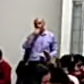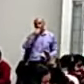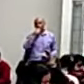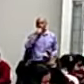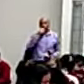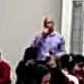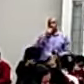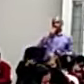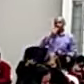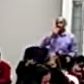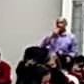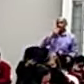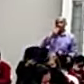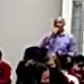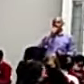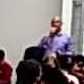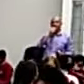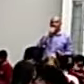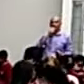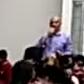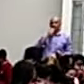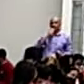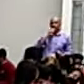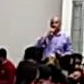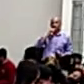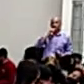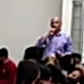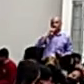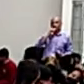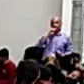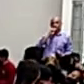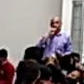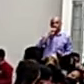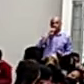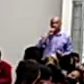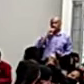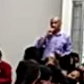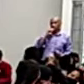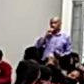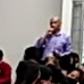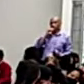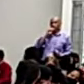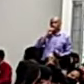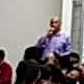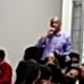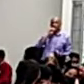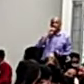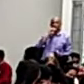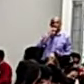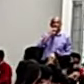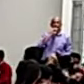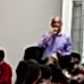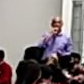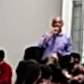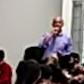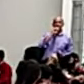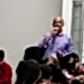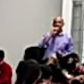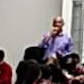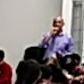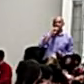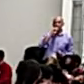A propósito de lo que significa, la primera de ellas, y estoy retomando la de cada uno de mis estudiantes, a ver si la